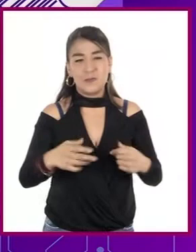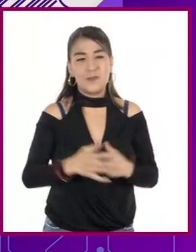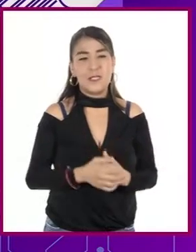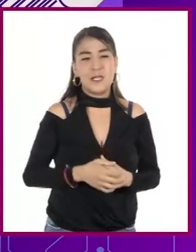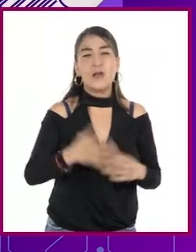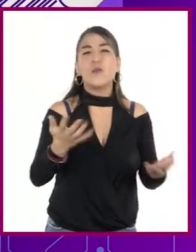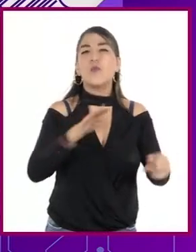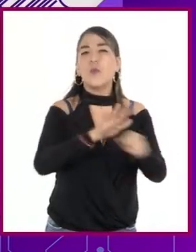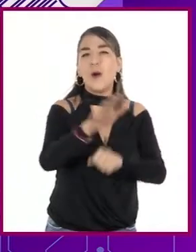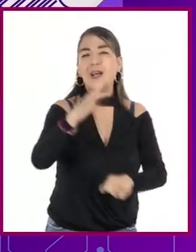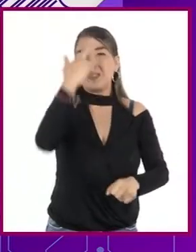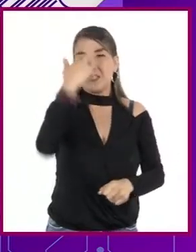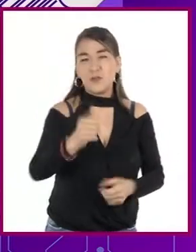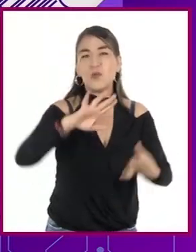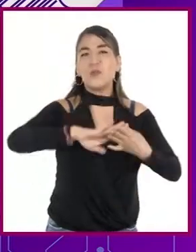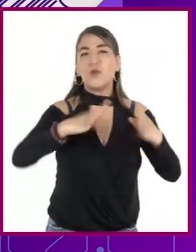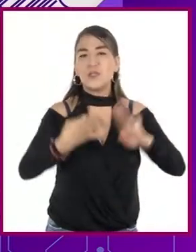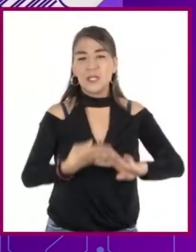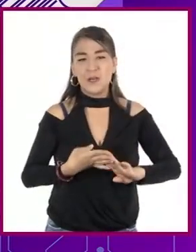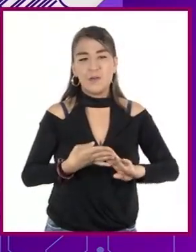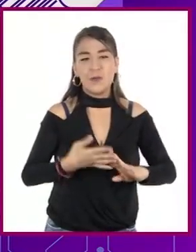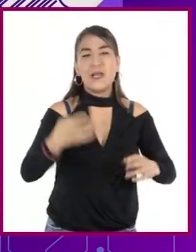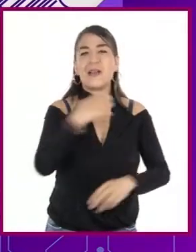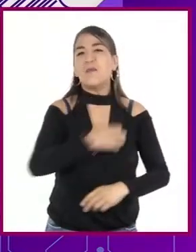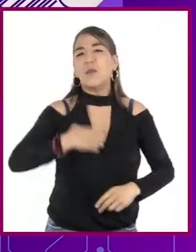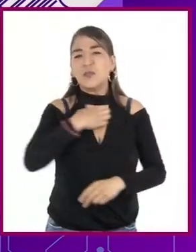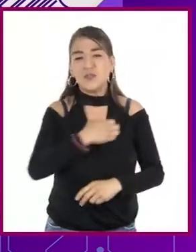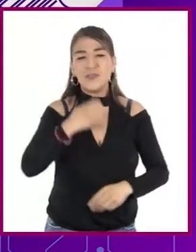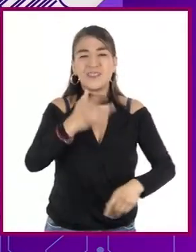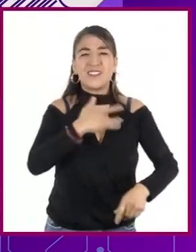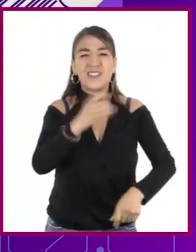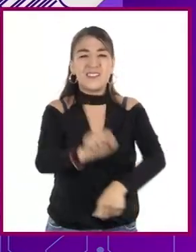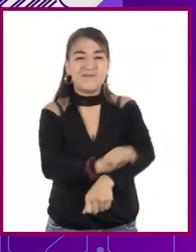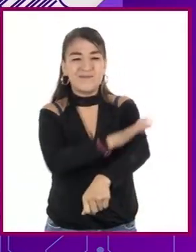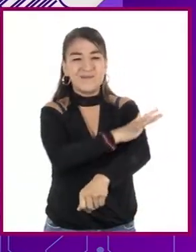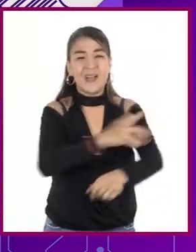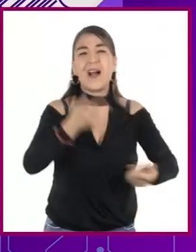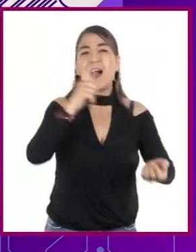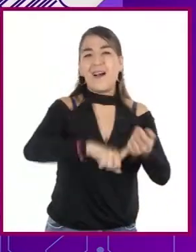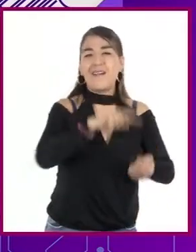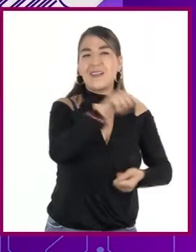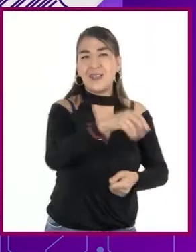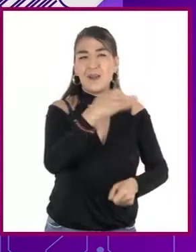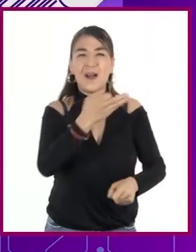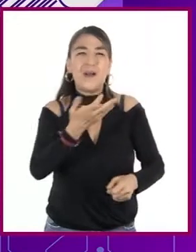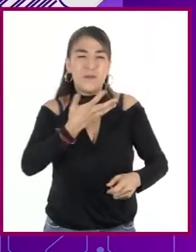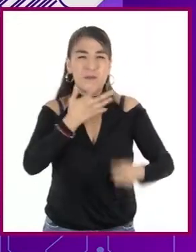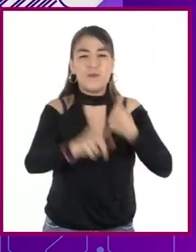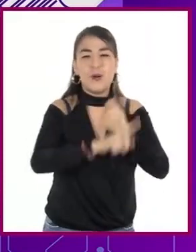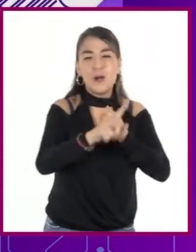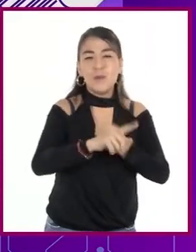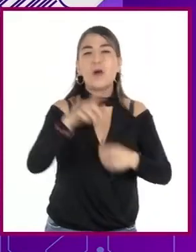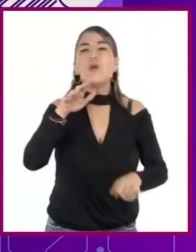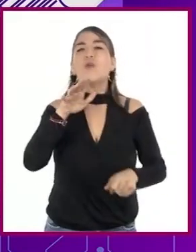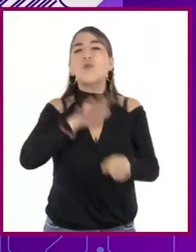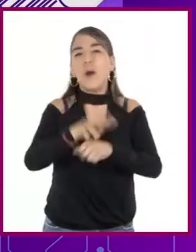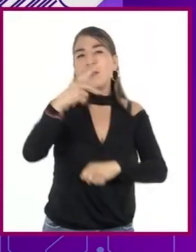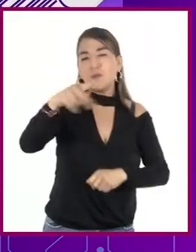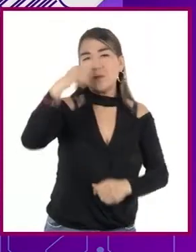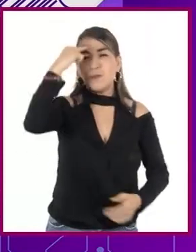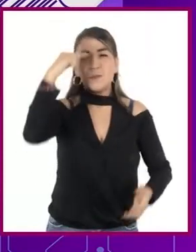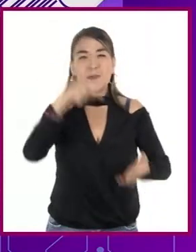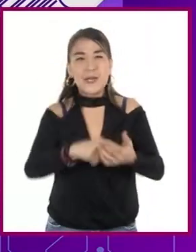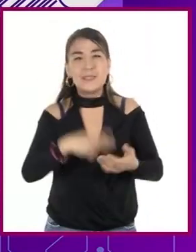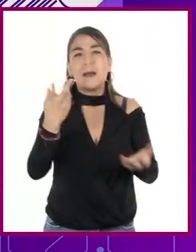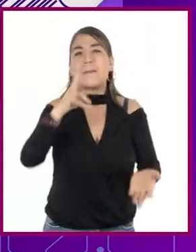o motivos, las emociones y estados de ánimo que surgen y las creencias y valores en juego, además